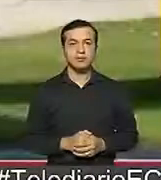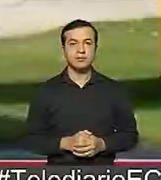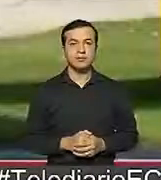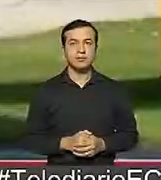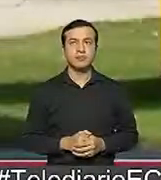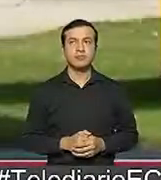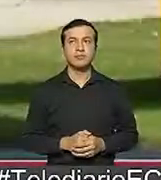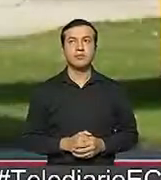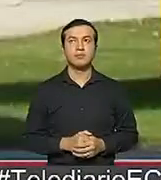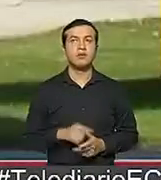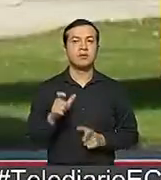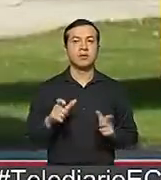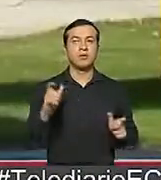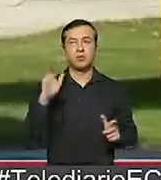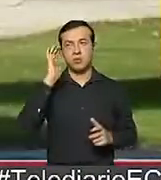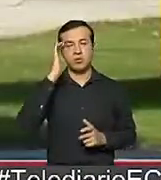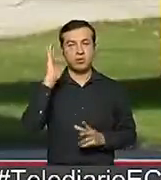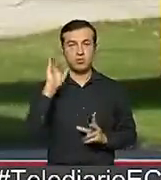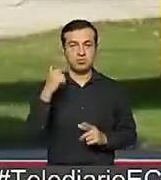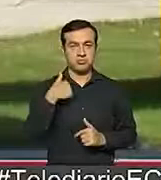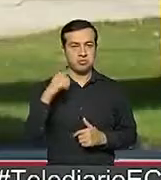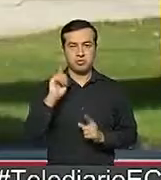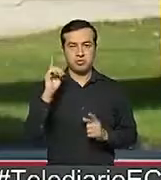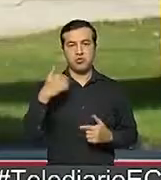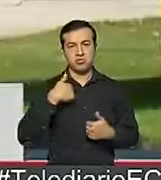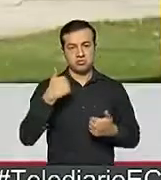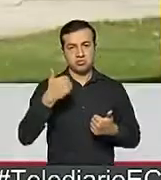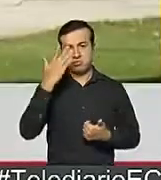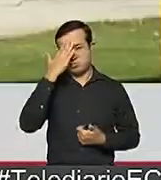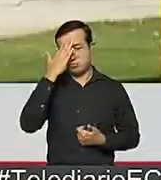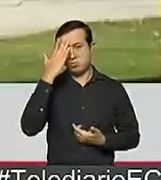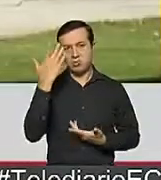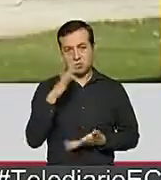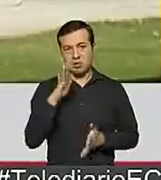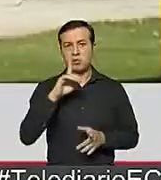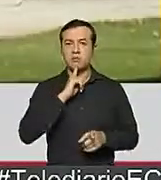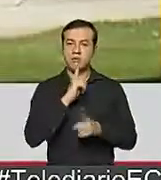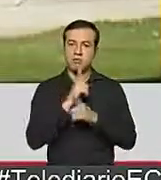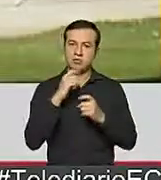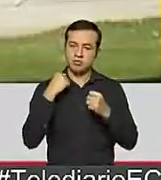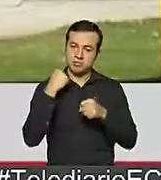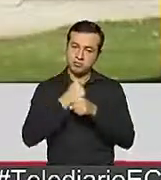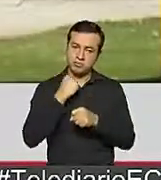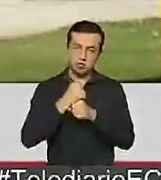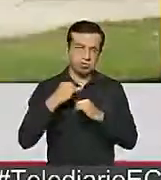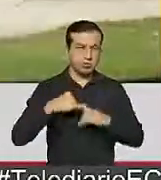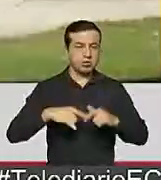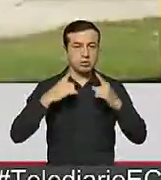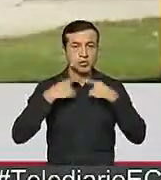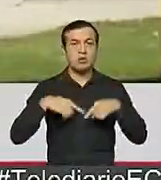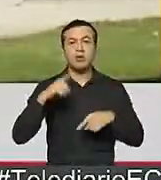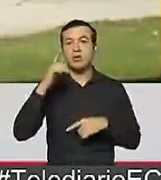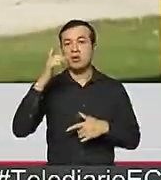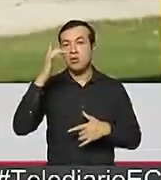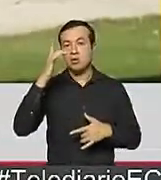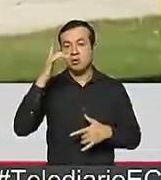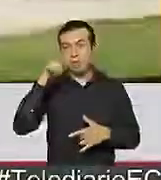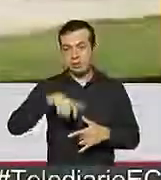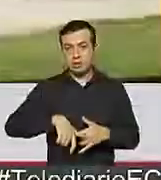La gente no tiene que preocuparse por mí, estoy segura de que estoy en forma para el trabajo, declaró la canciller